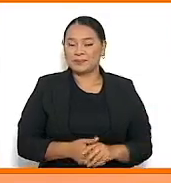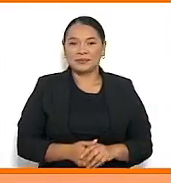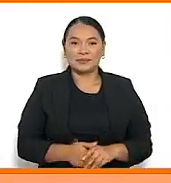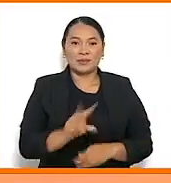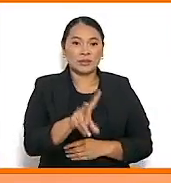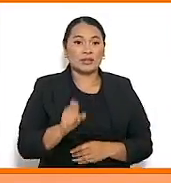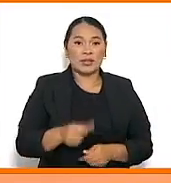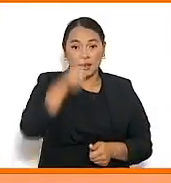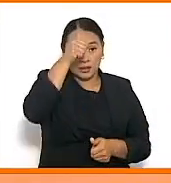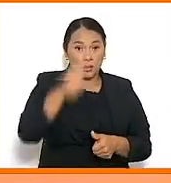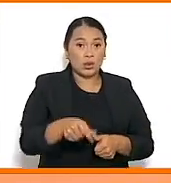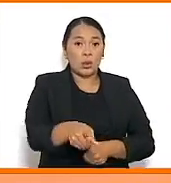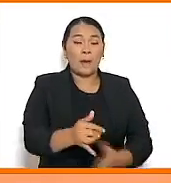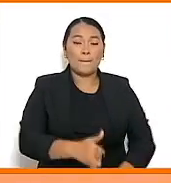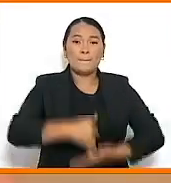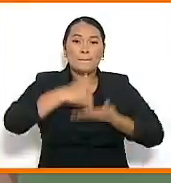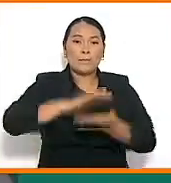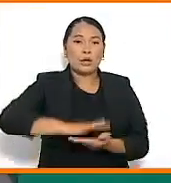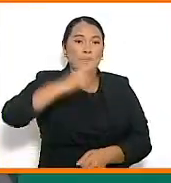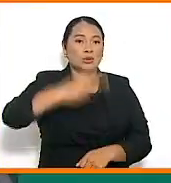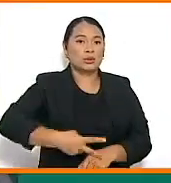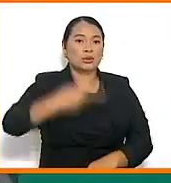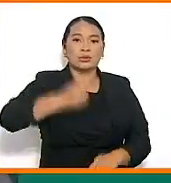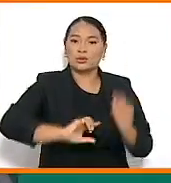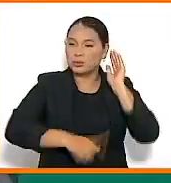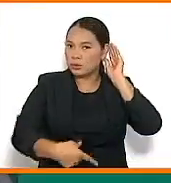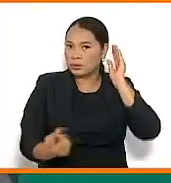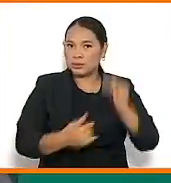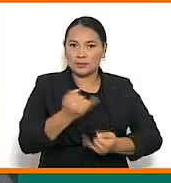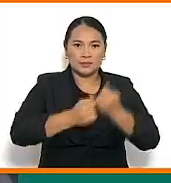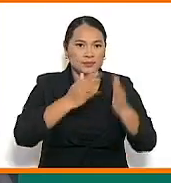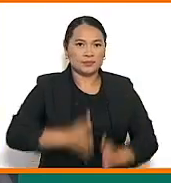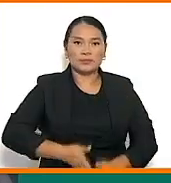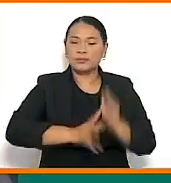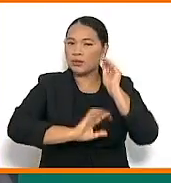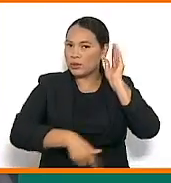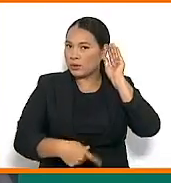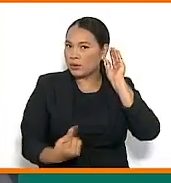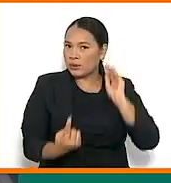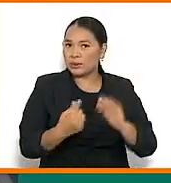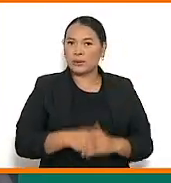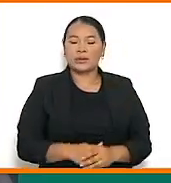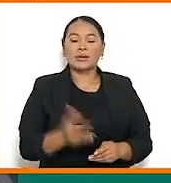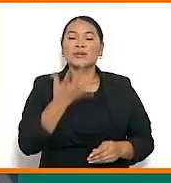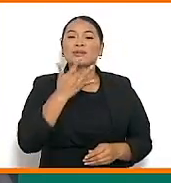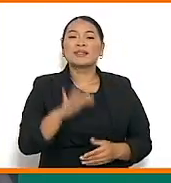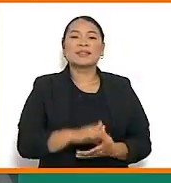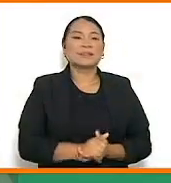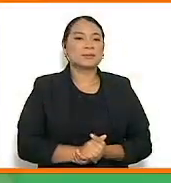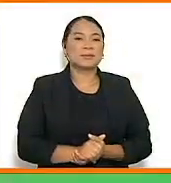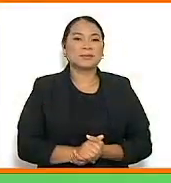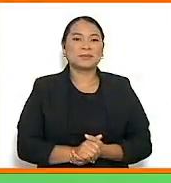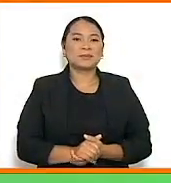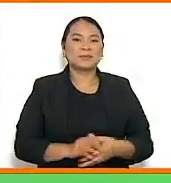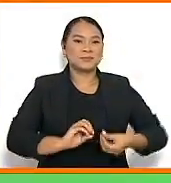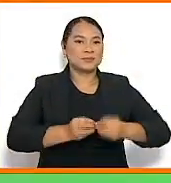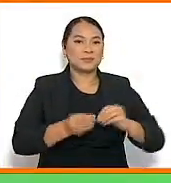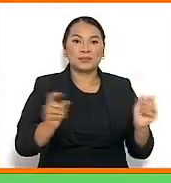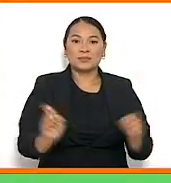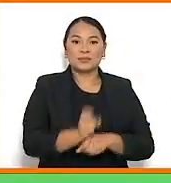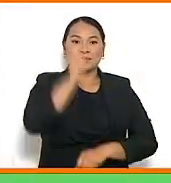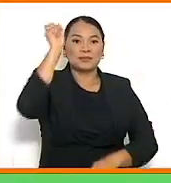2X. Recuerda, tu premio se multiplica por 2 en Diaria, pero si sos jugador para más 1, te deseamos muchísima suerte. El número favorecido